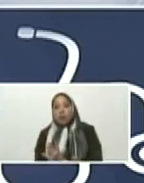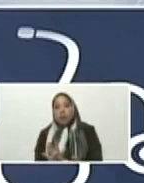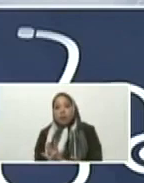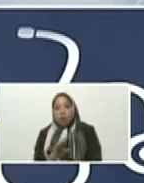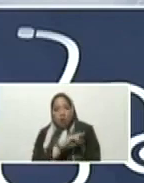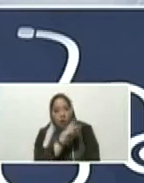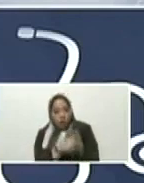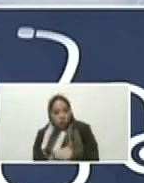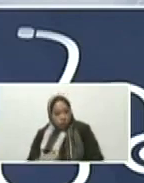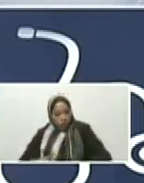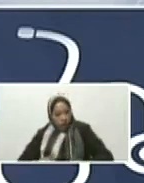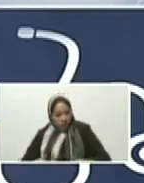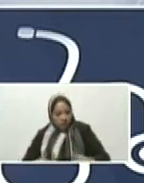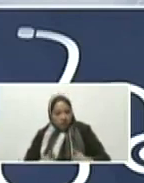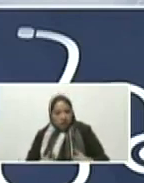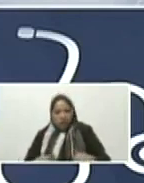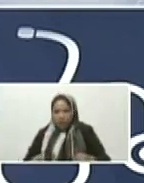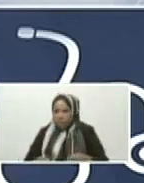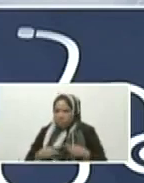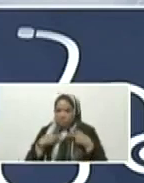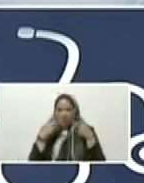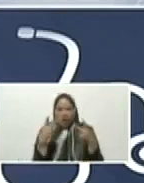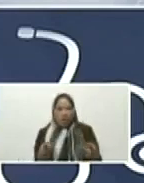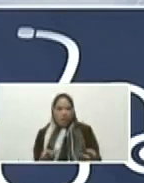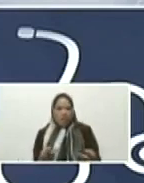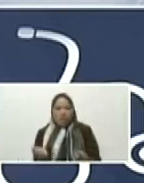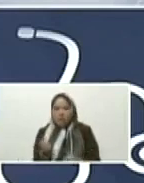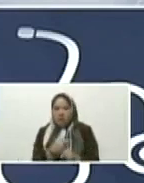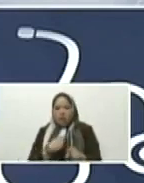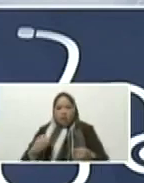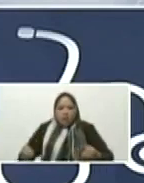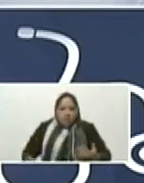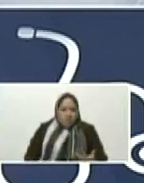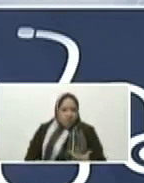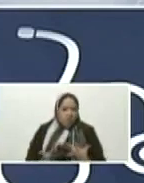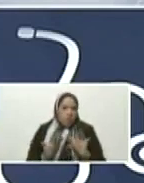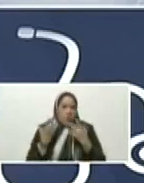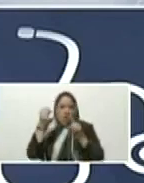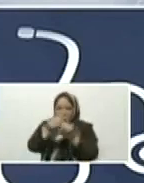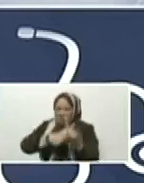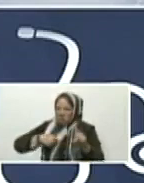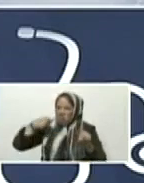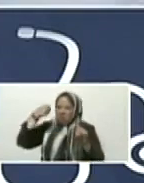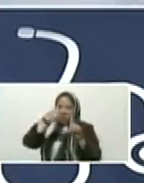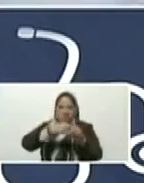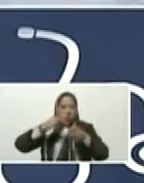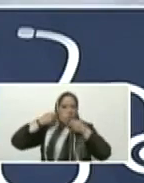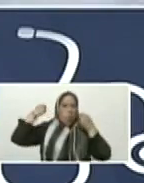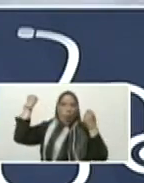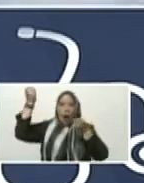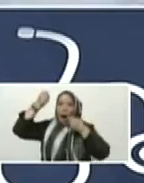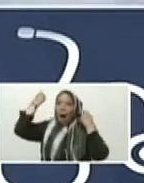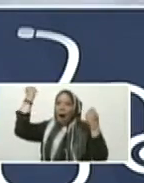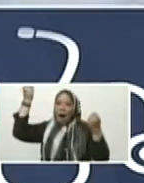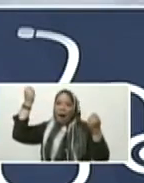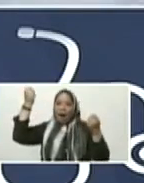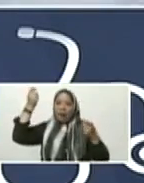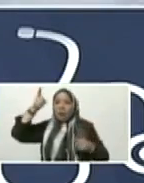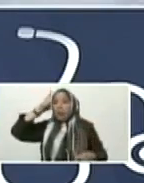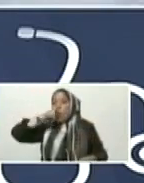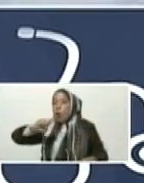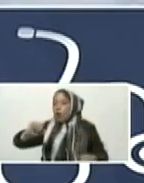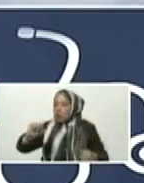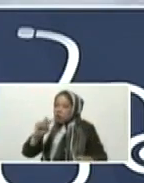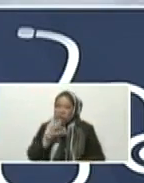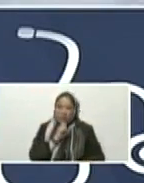Fiereza, valentía, espíritu de lucha. ¿Ah? En los años más